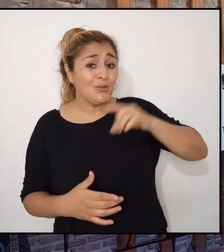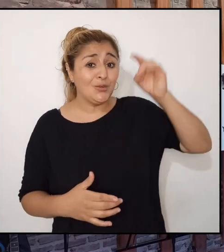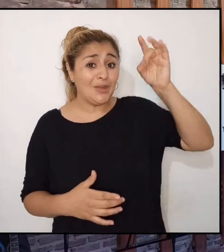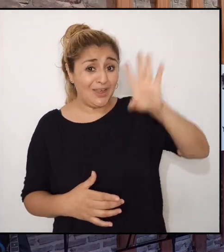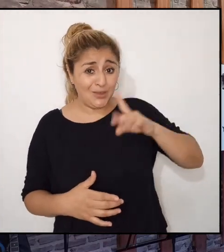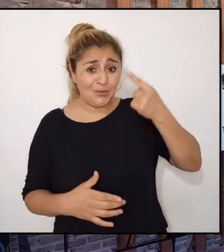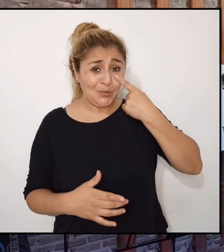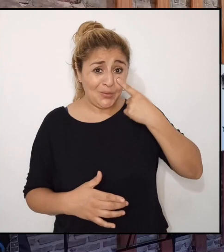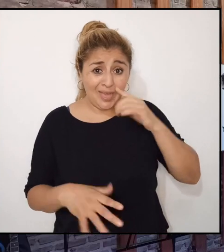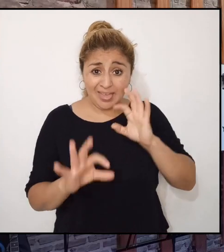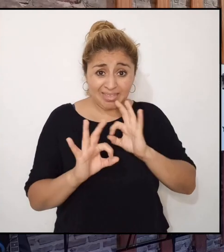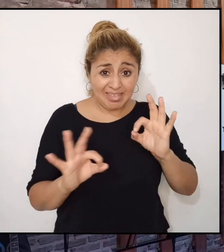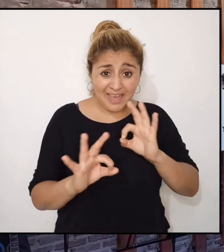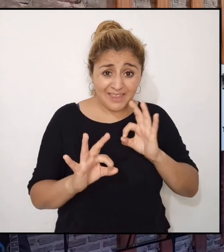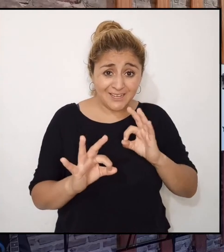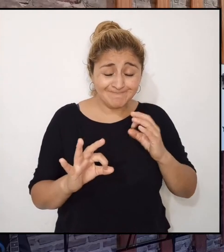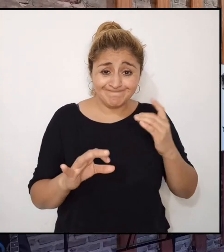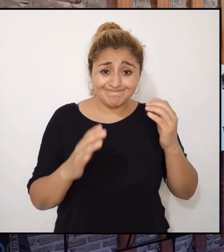Para yo